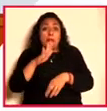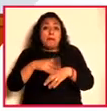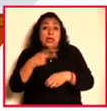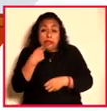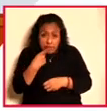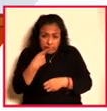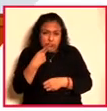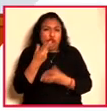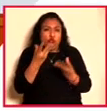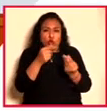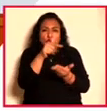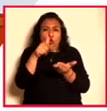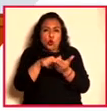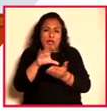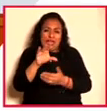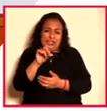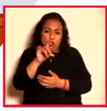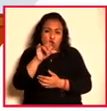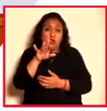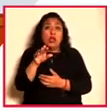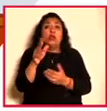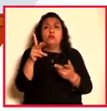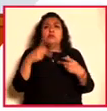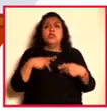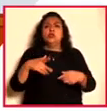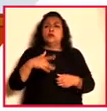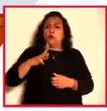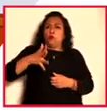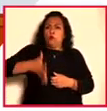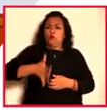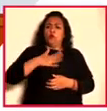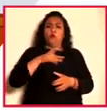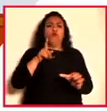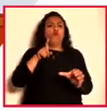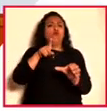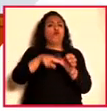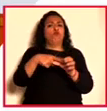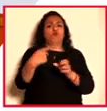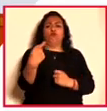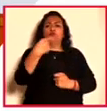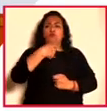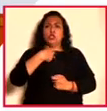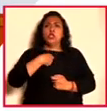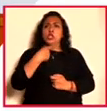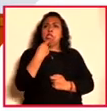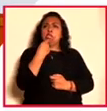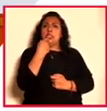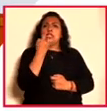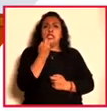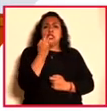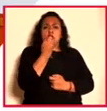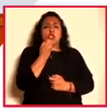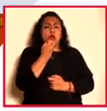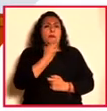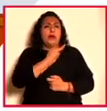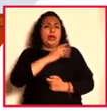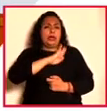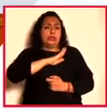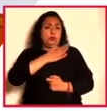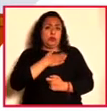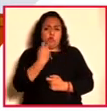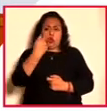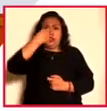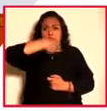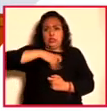pues hay gente que no siente orgullo de pertenencia, orgullo de hablarlo, orgullo de su identidad, y esto es la recuperación de lo